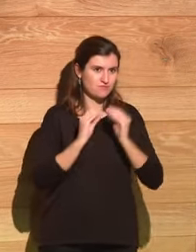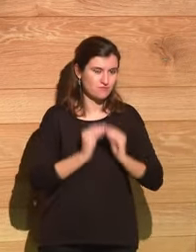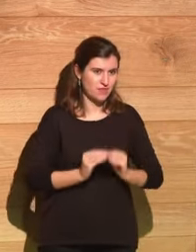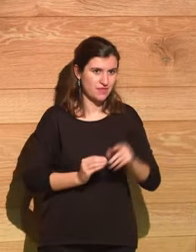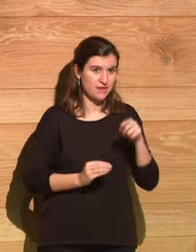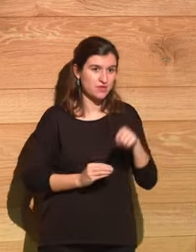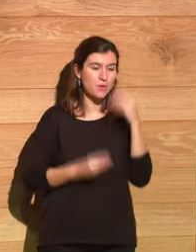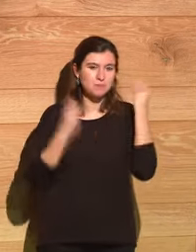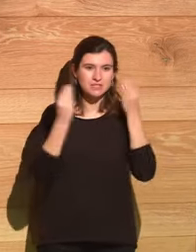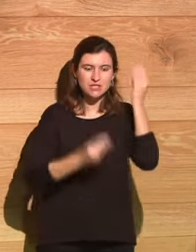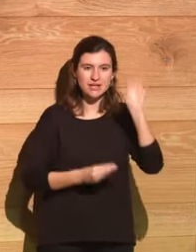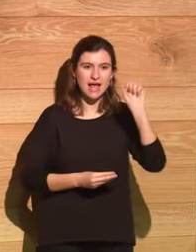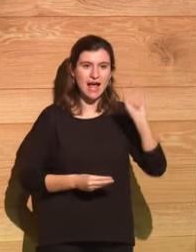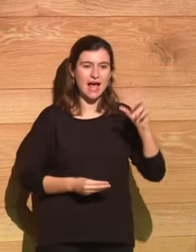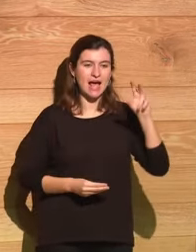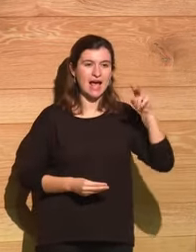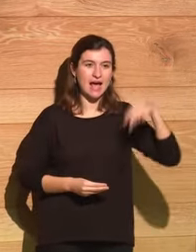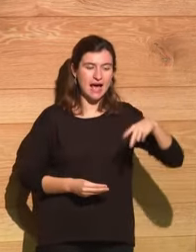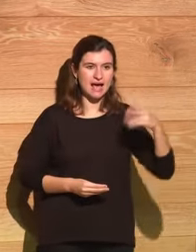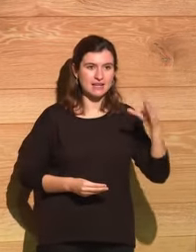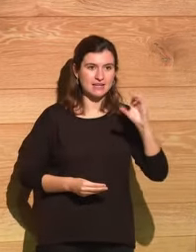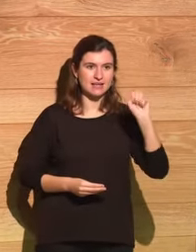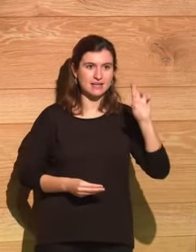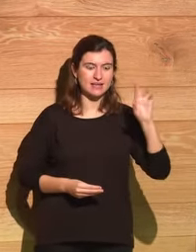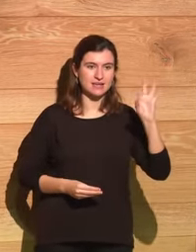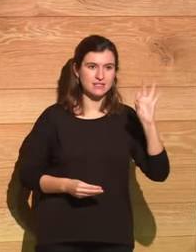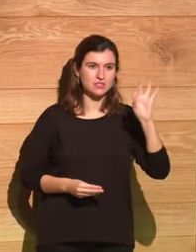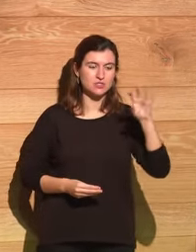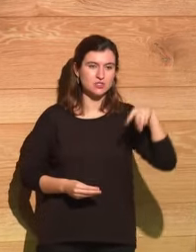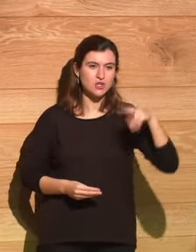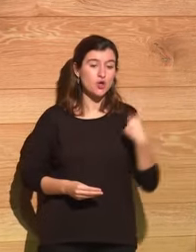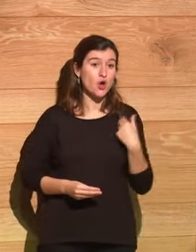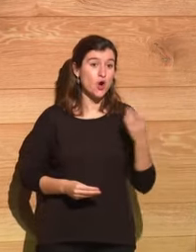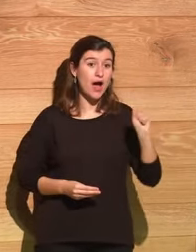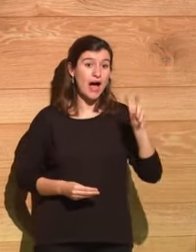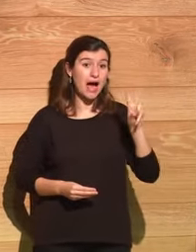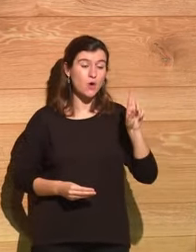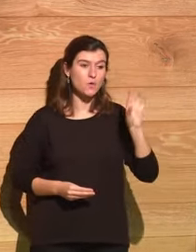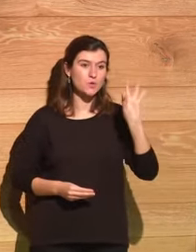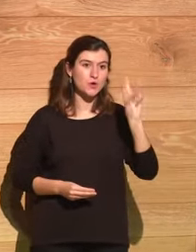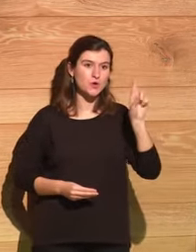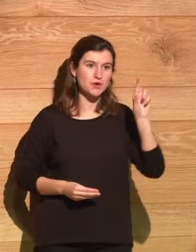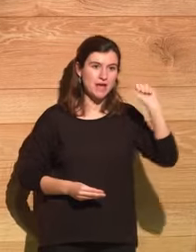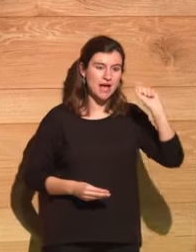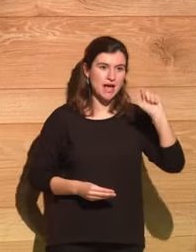Carson o ya en España a Aurora Luque, ¿no? Que es su traductora y